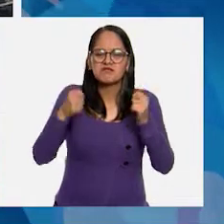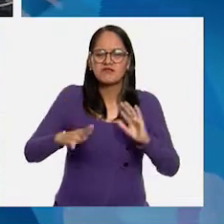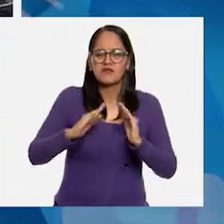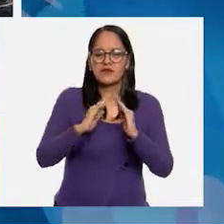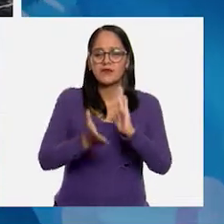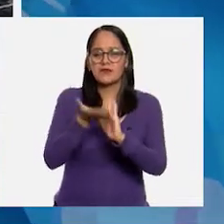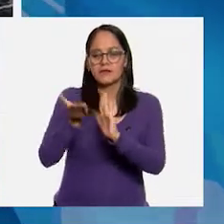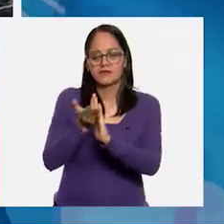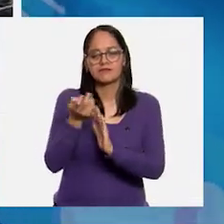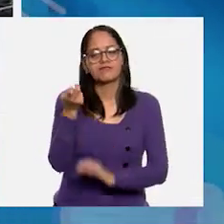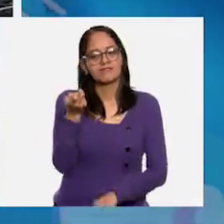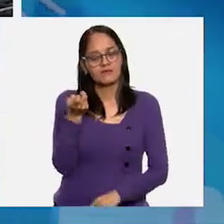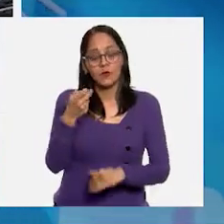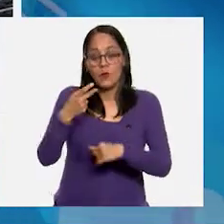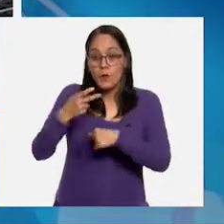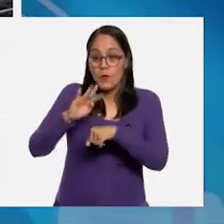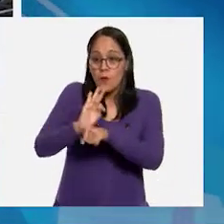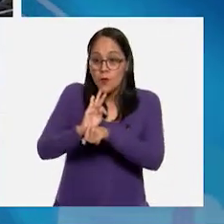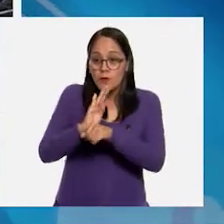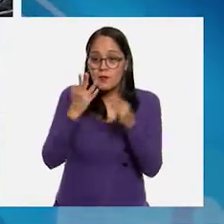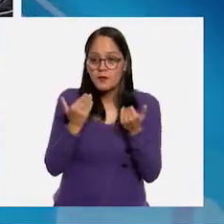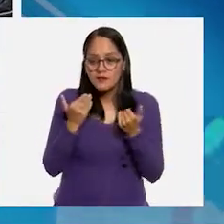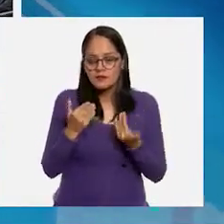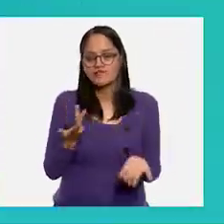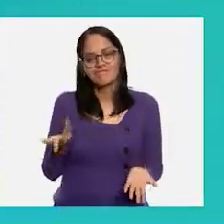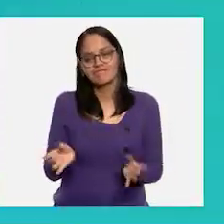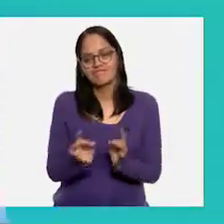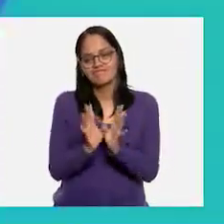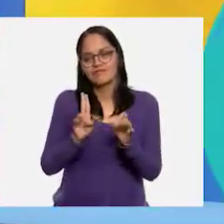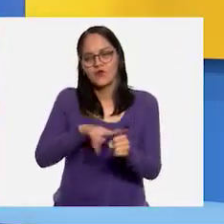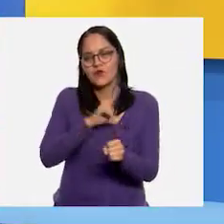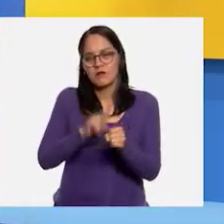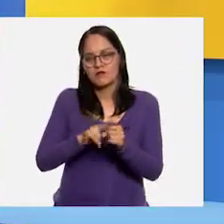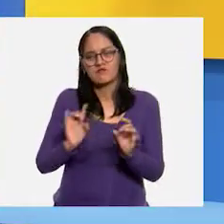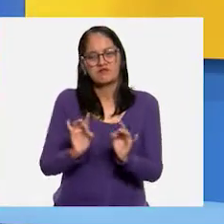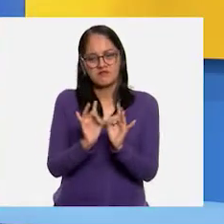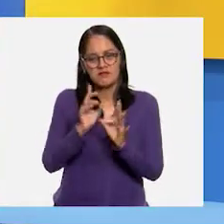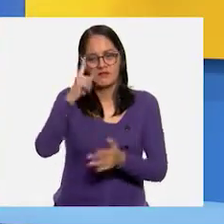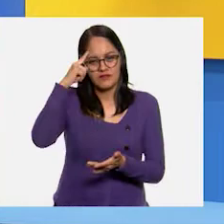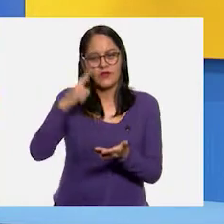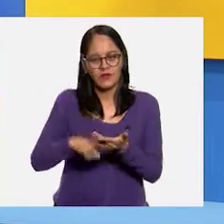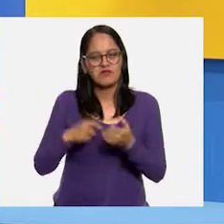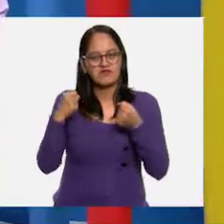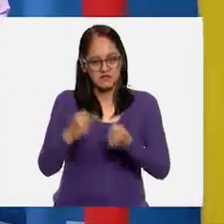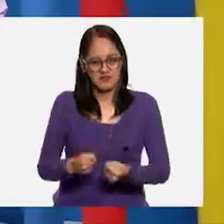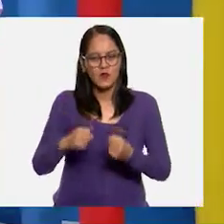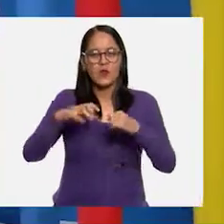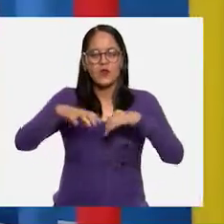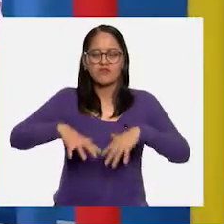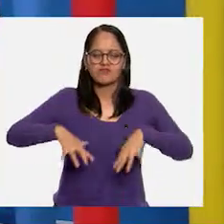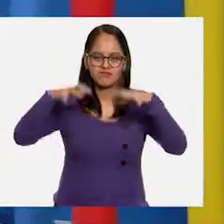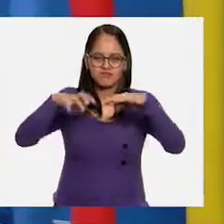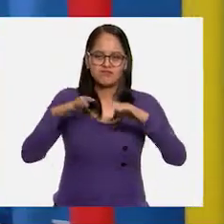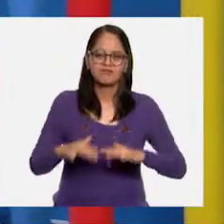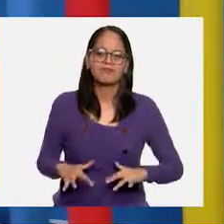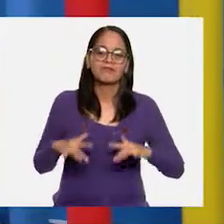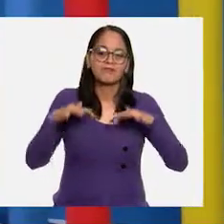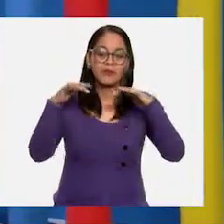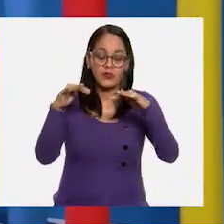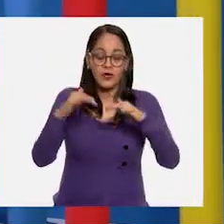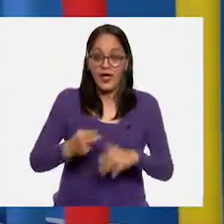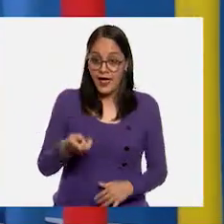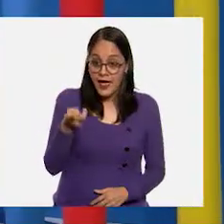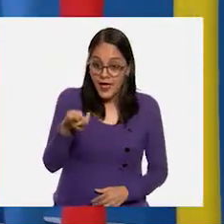altamente probable que ocurra un desastre. ¿Y esta sería la población vulnerable? Así es, Larisa,